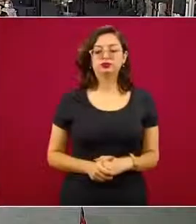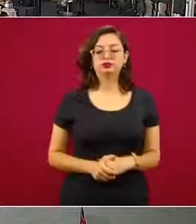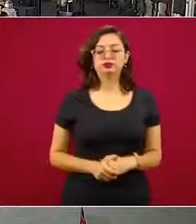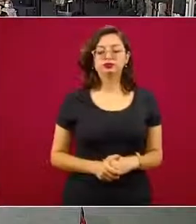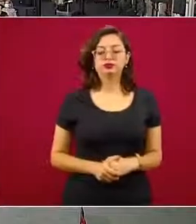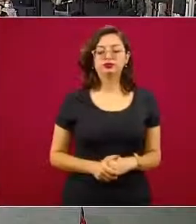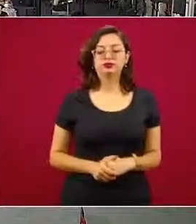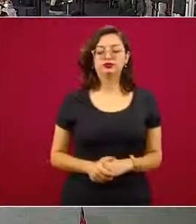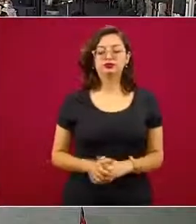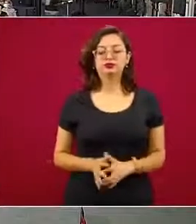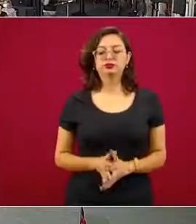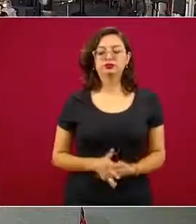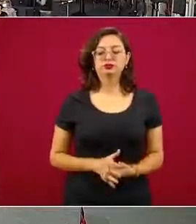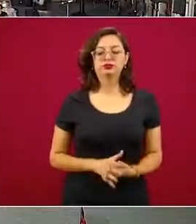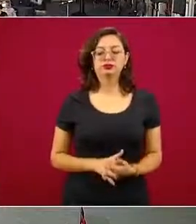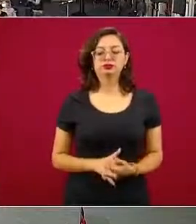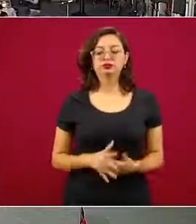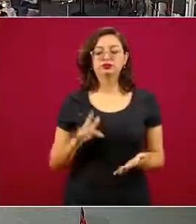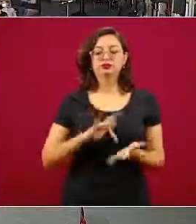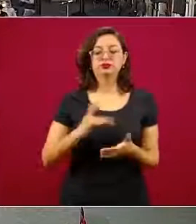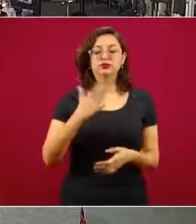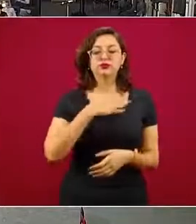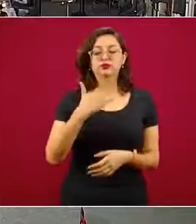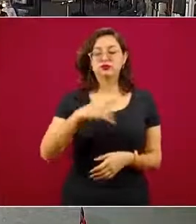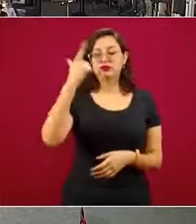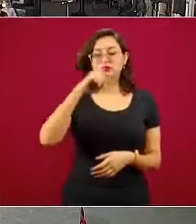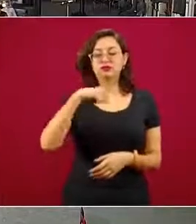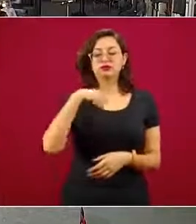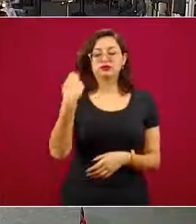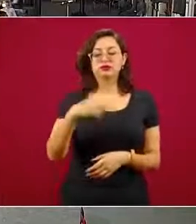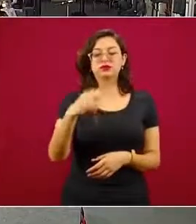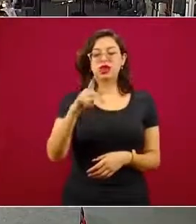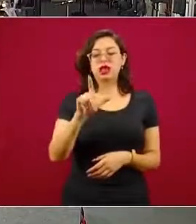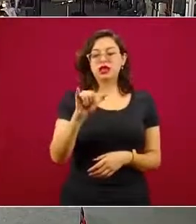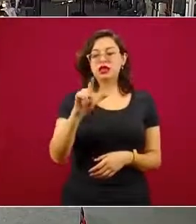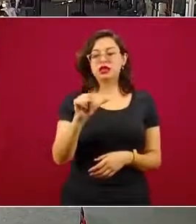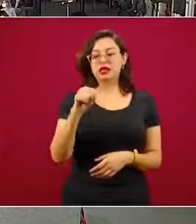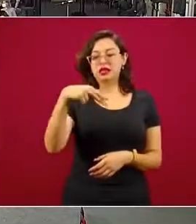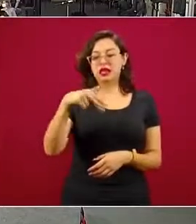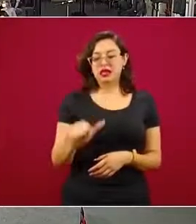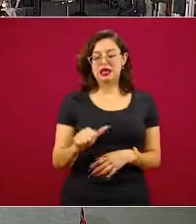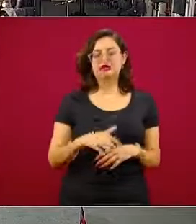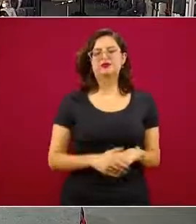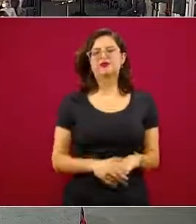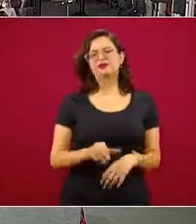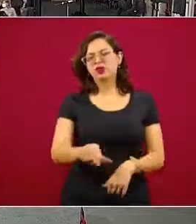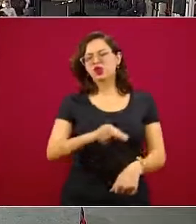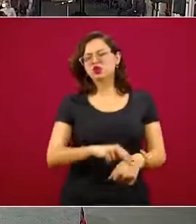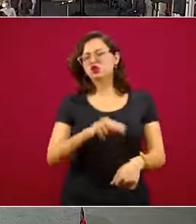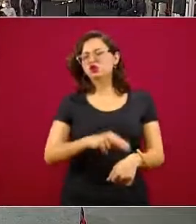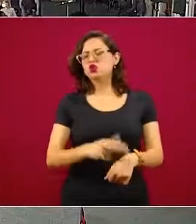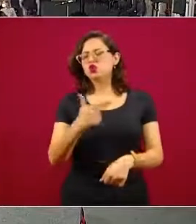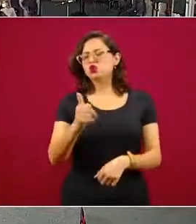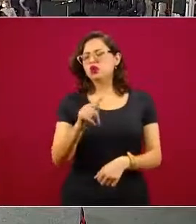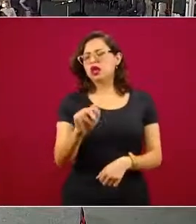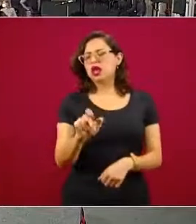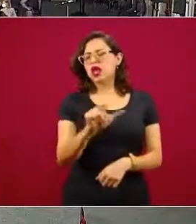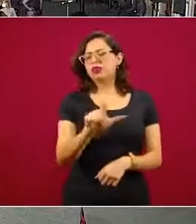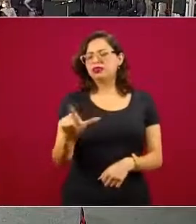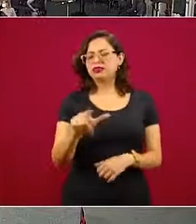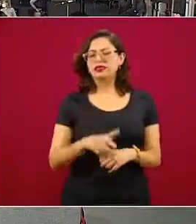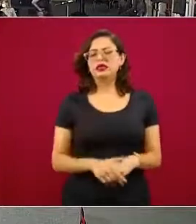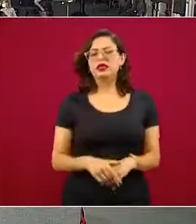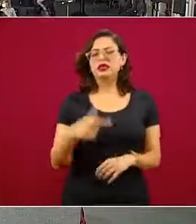Usted también. Gracias, buenas noches. Liliana Noble, de Pulso Saludable. Doctor Gatell, estaba leyendo un artículo sobre las aguas residuales